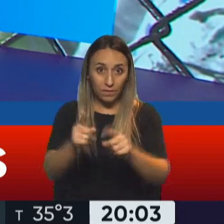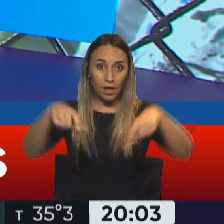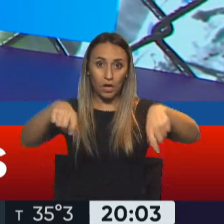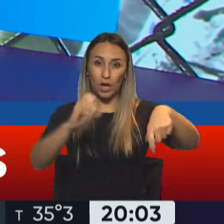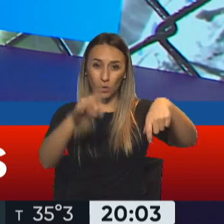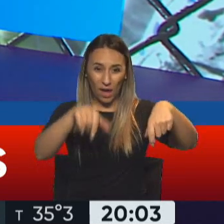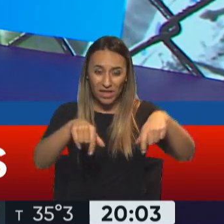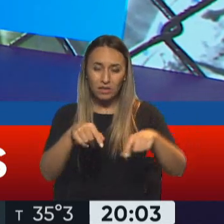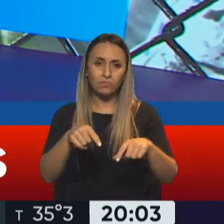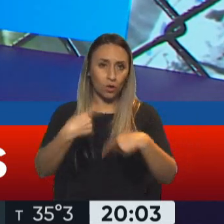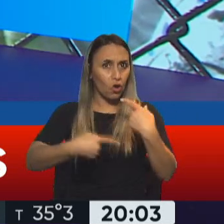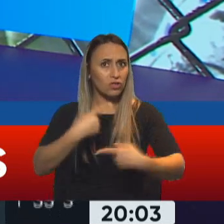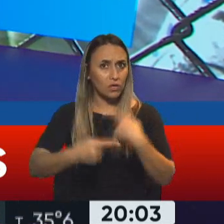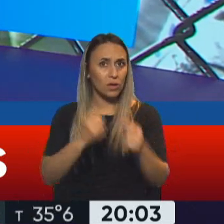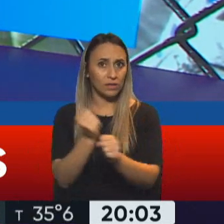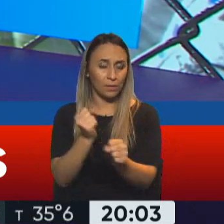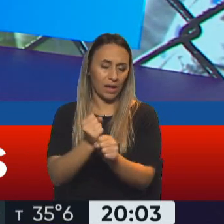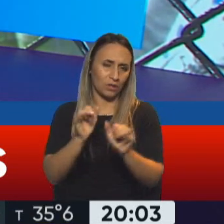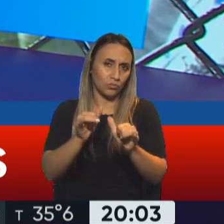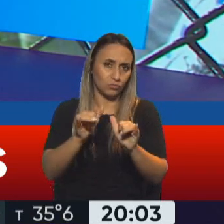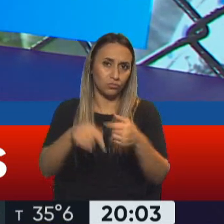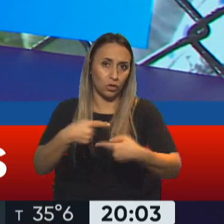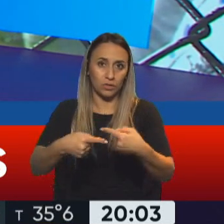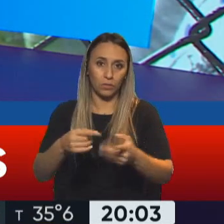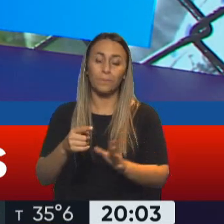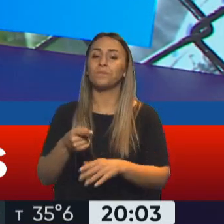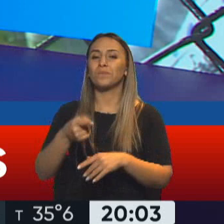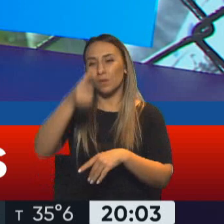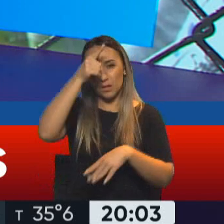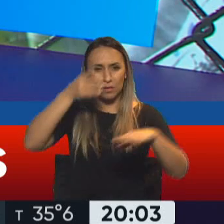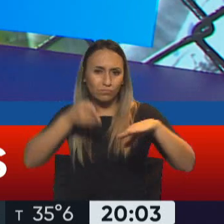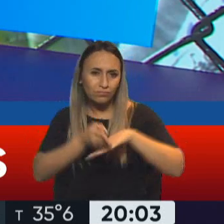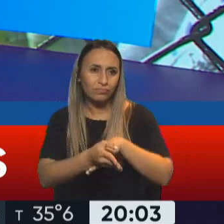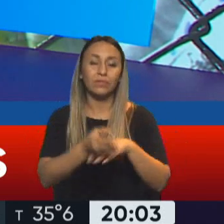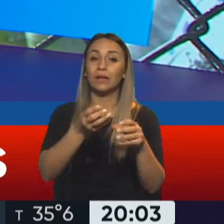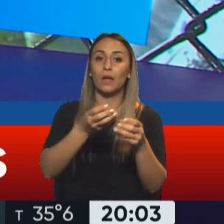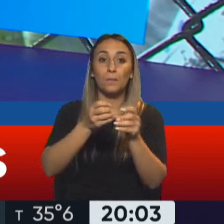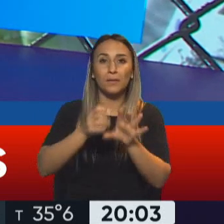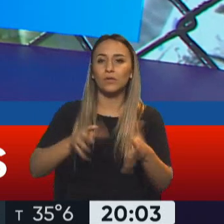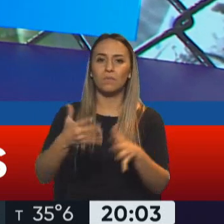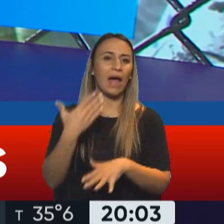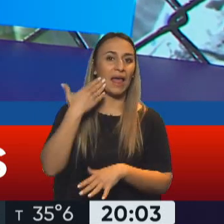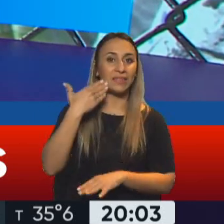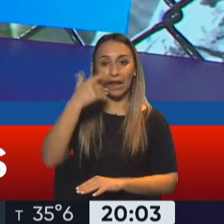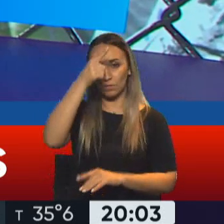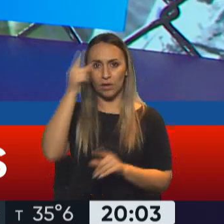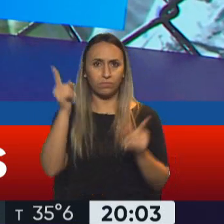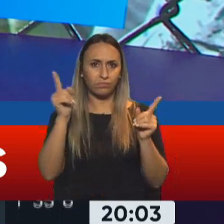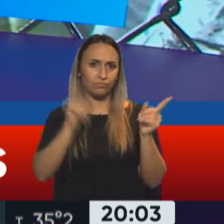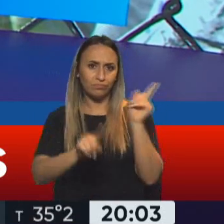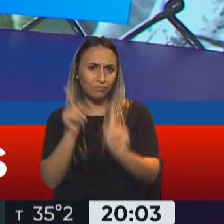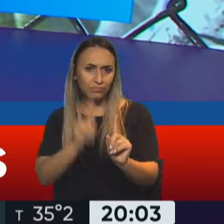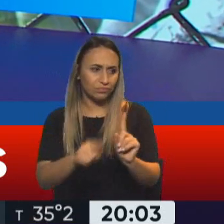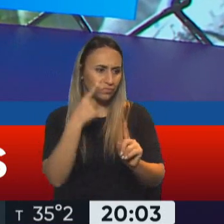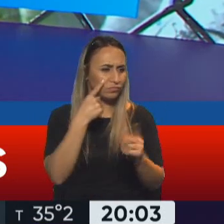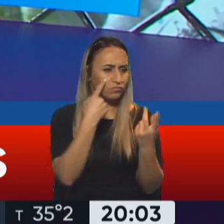Sí, continúan trabajando. El allanamiento comenzó a mitad de la tarde y continúan trabajando, pero ya tenemos